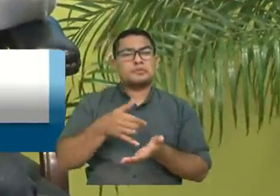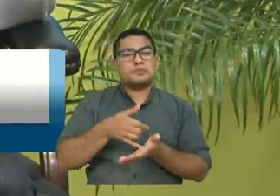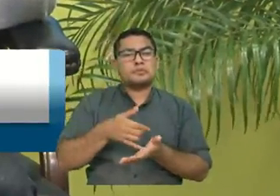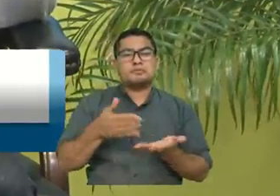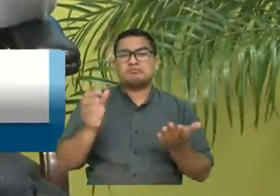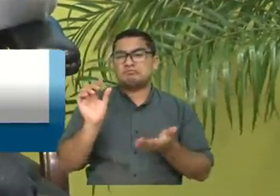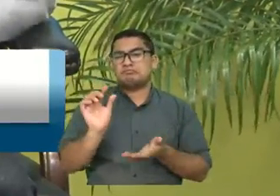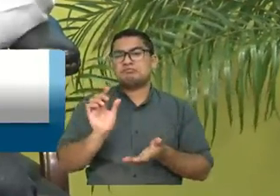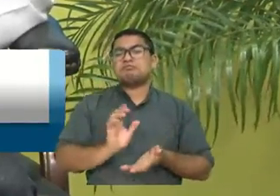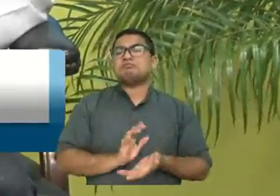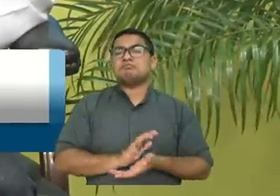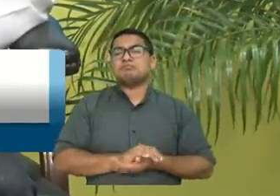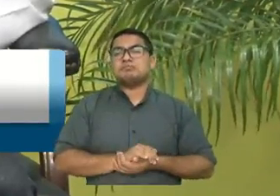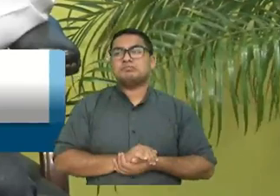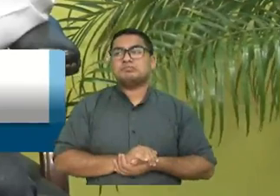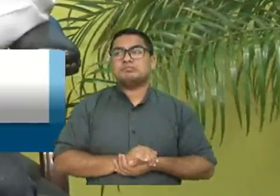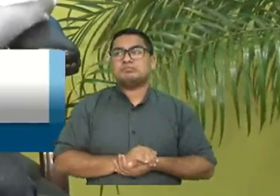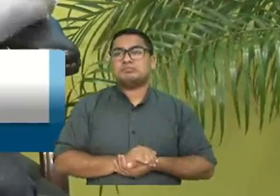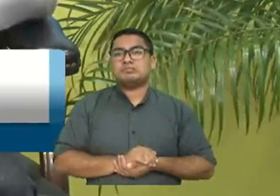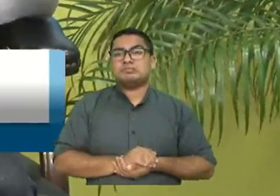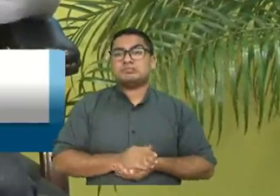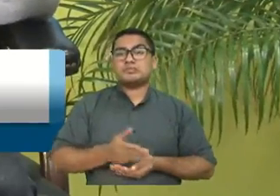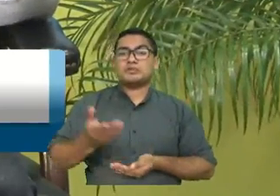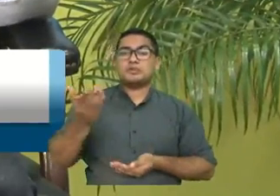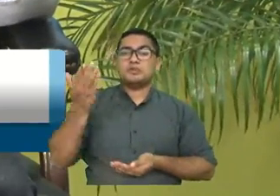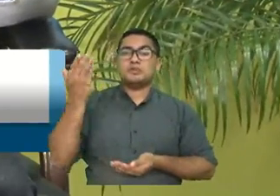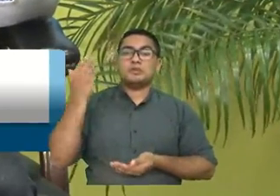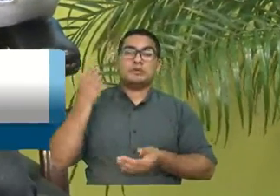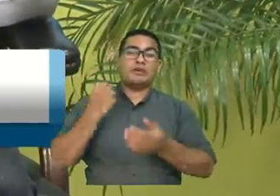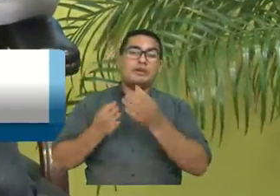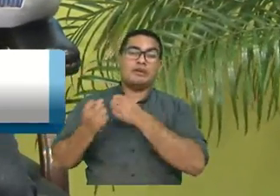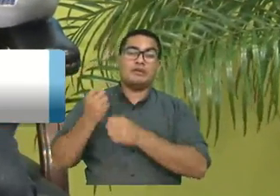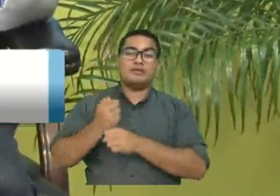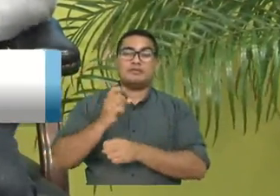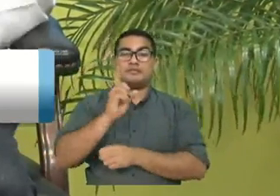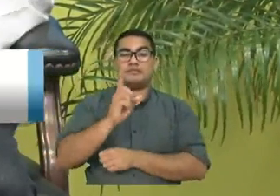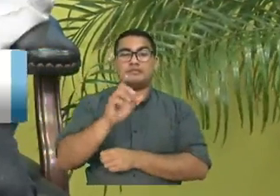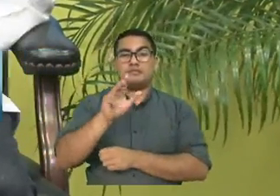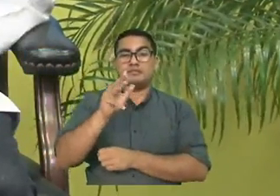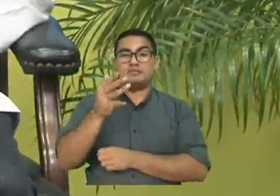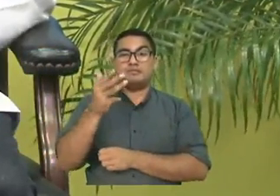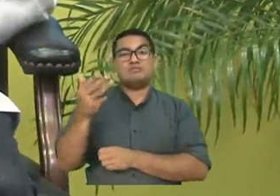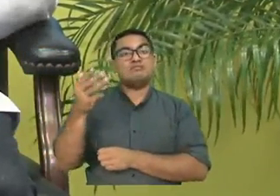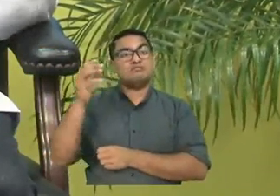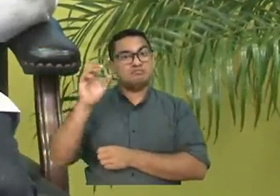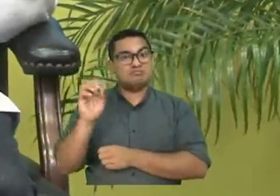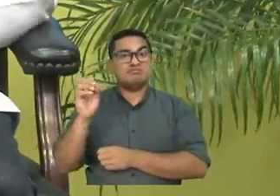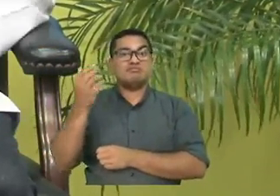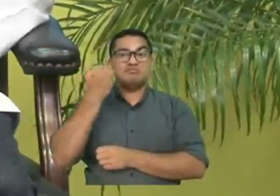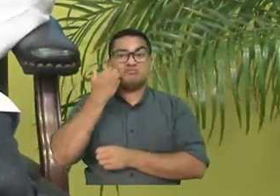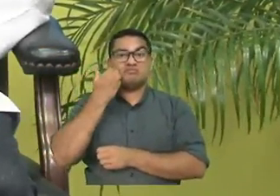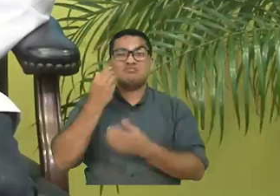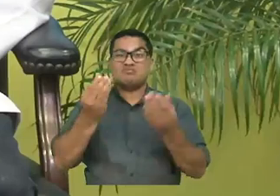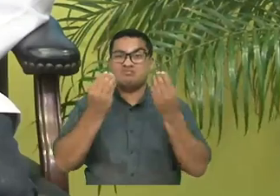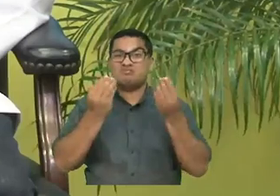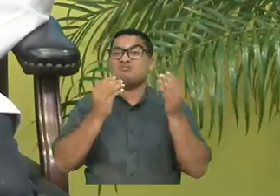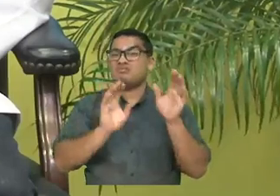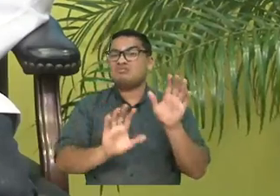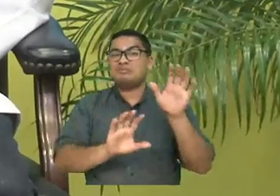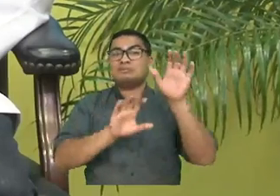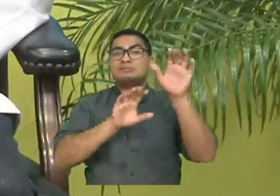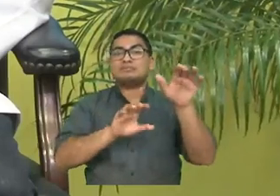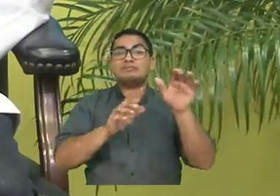que se vieron en los años 90, que hubo un brote importante a nivel en el León, ¿verdad? Sí, bastante.